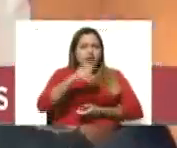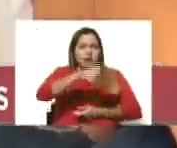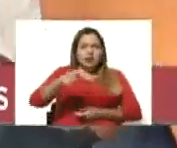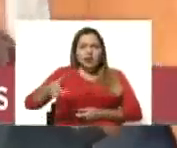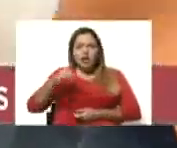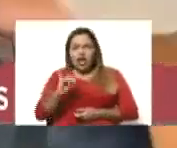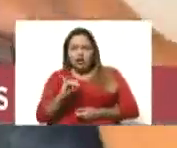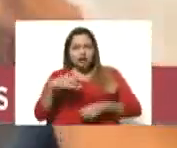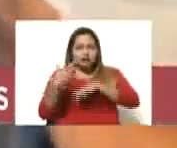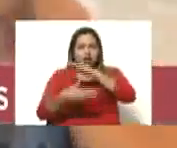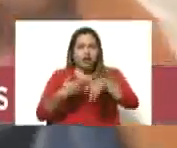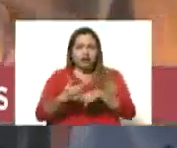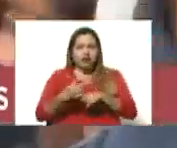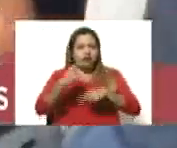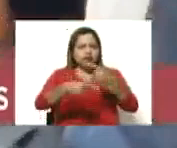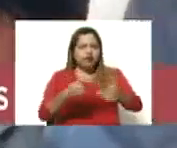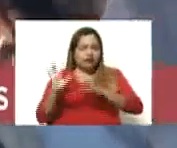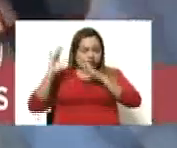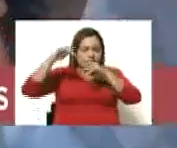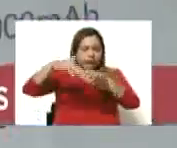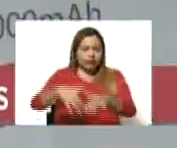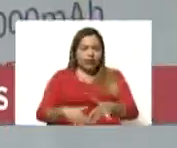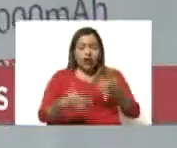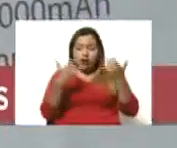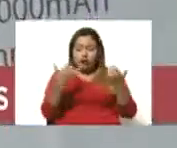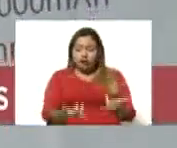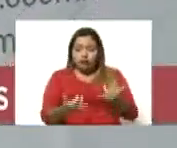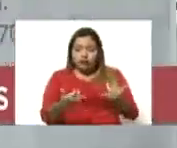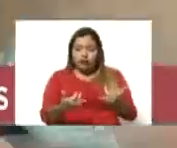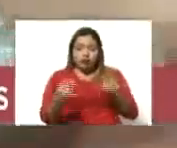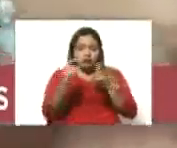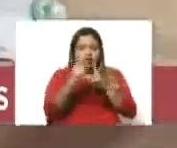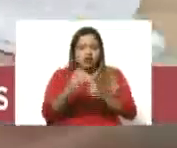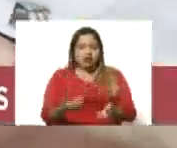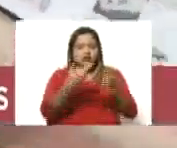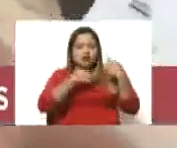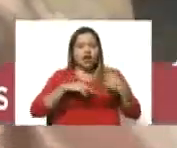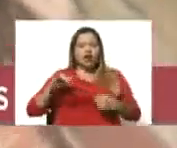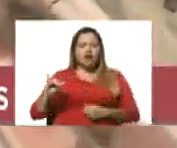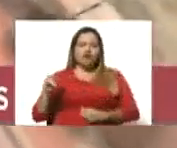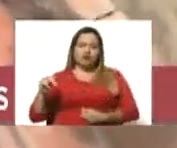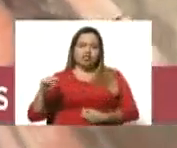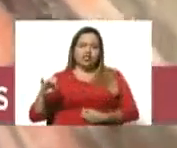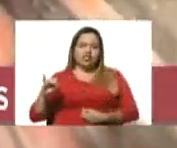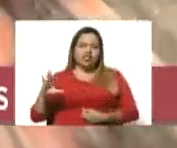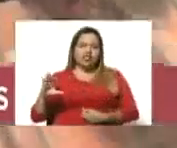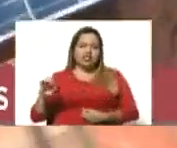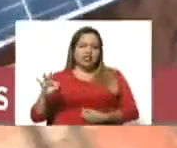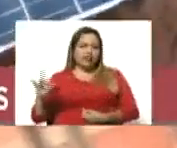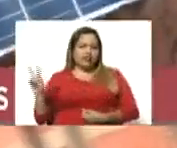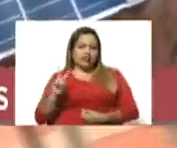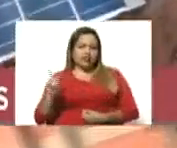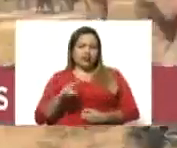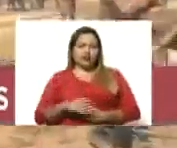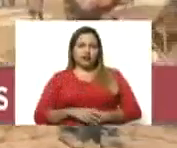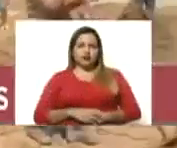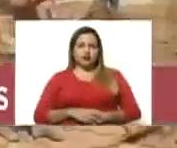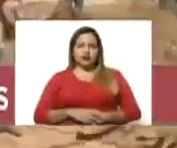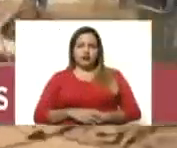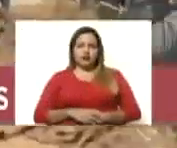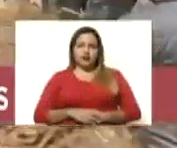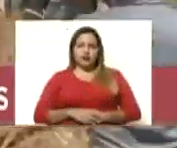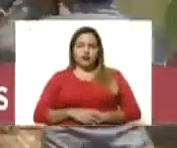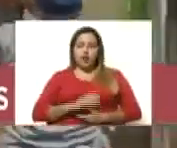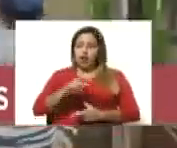este terrible deslave. Vamos a escuchar parte entonces de las palabras del responsable de UNICEF Venezuela. Entonces, bueno, mostrar primero